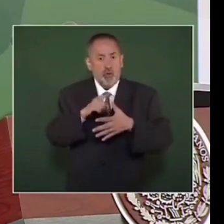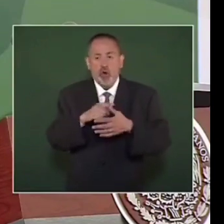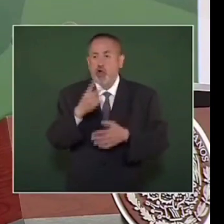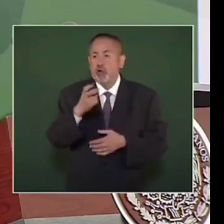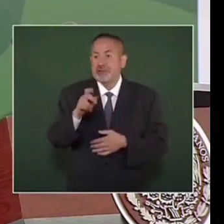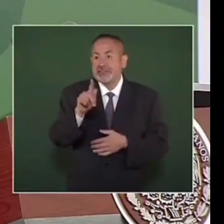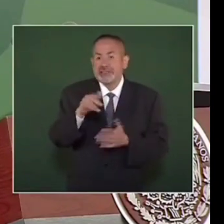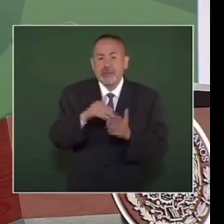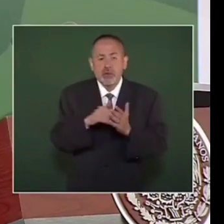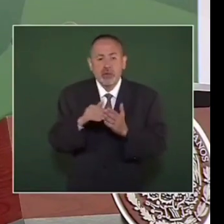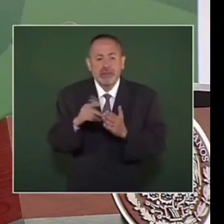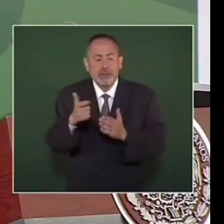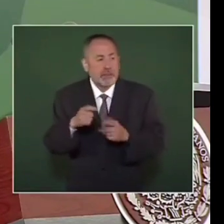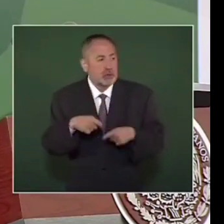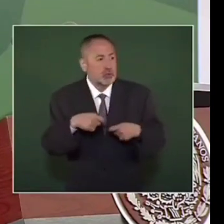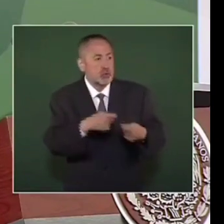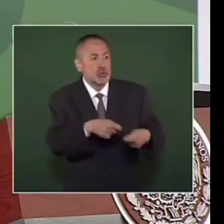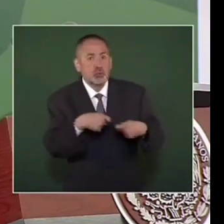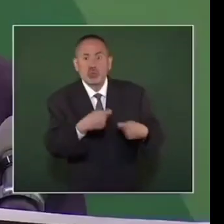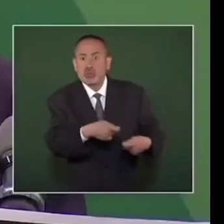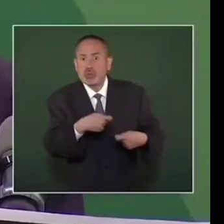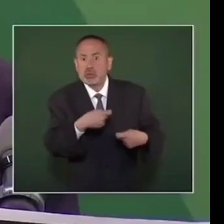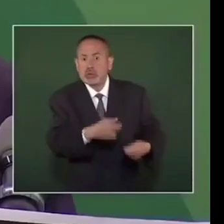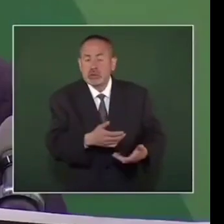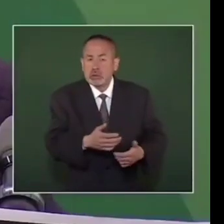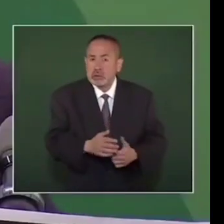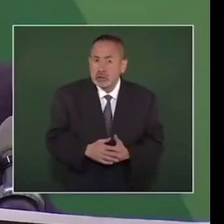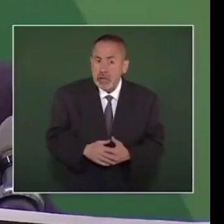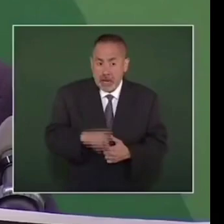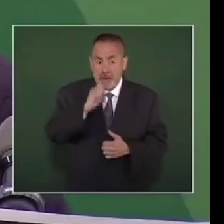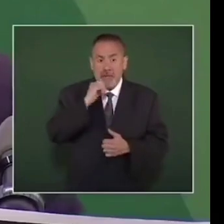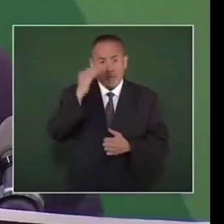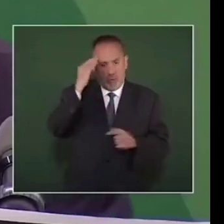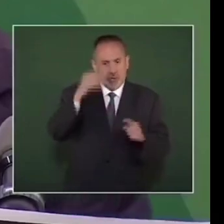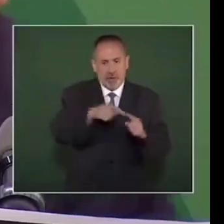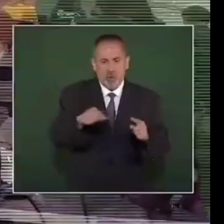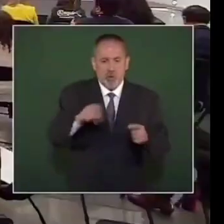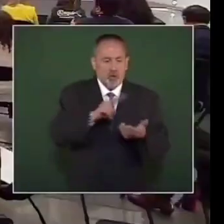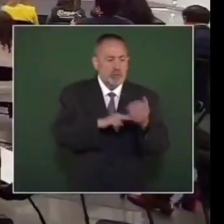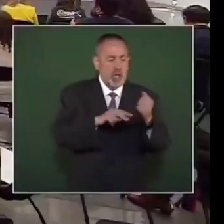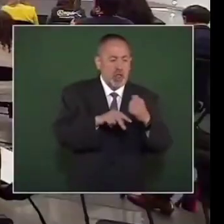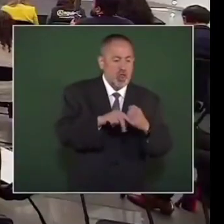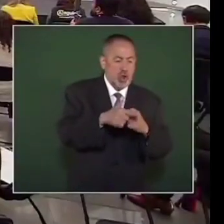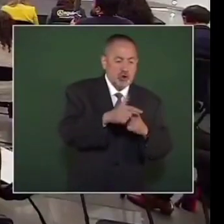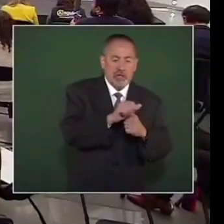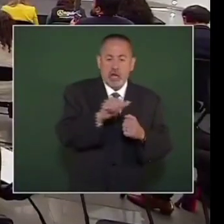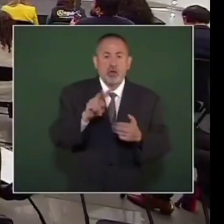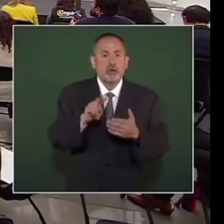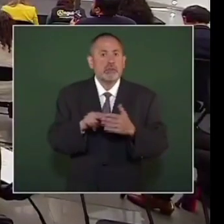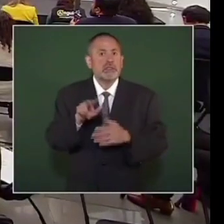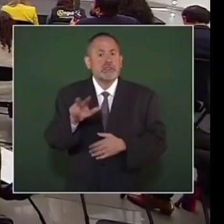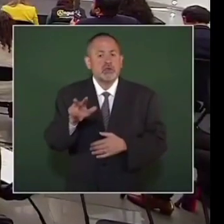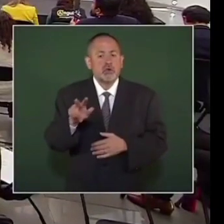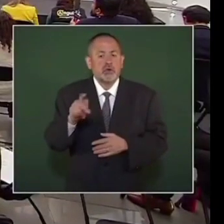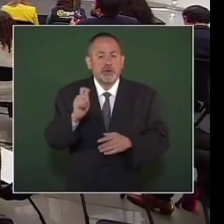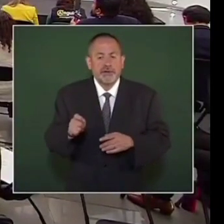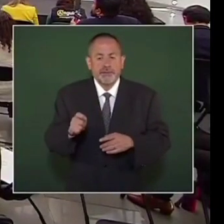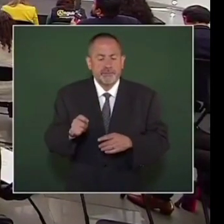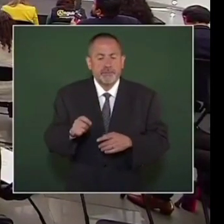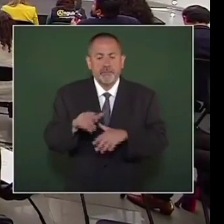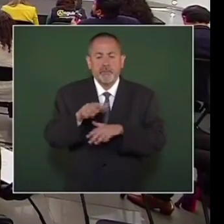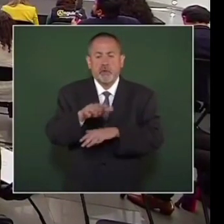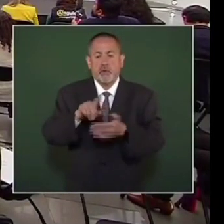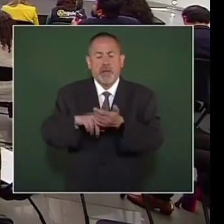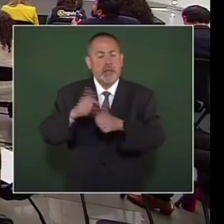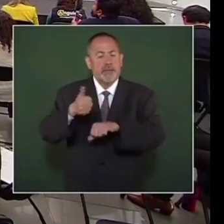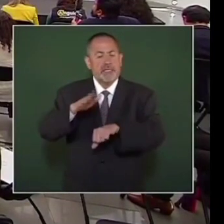millones de pesos. Y durante el mismo periodo, 2012-2018, en el ámbito